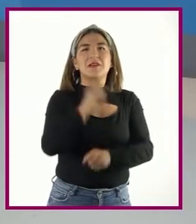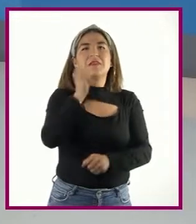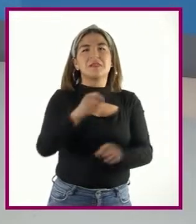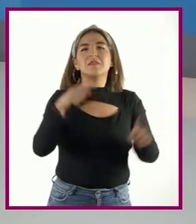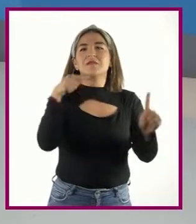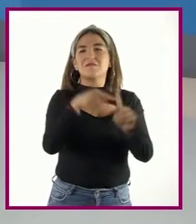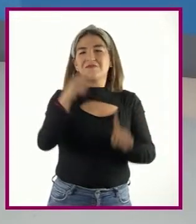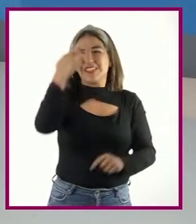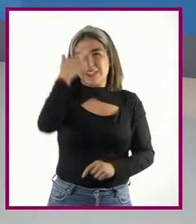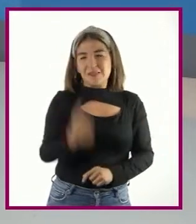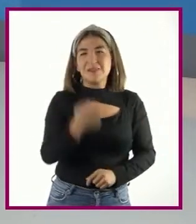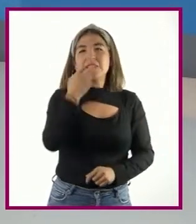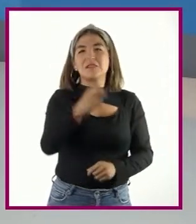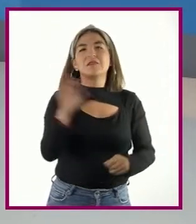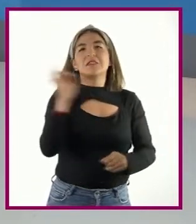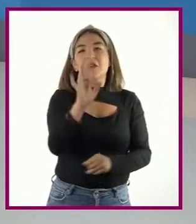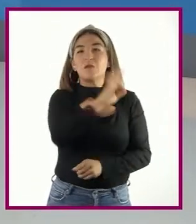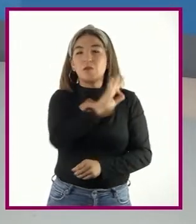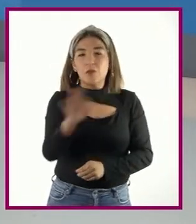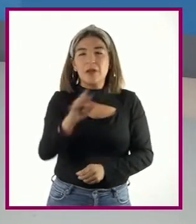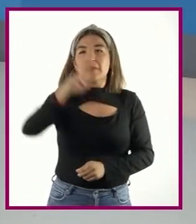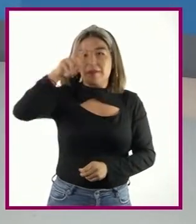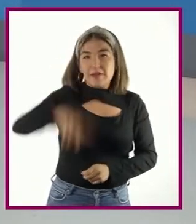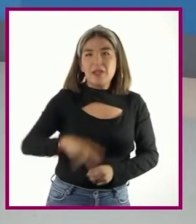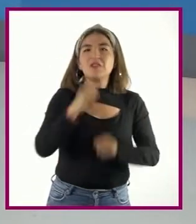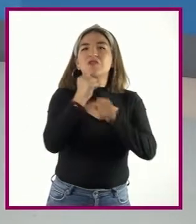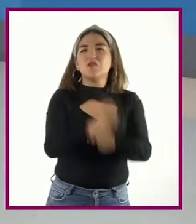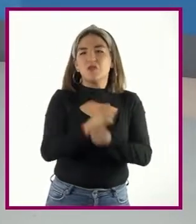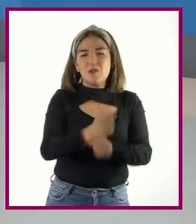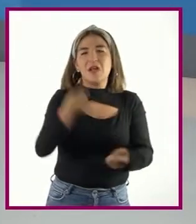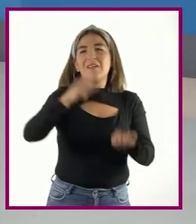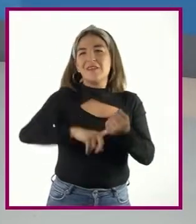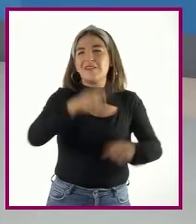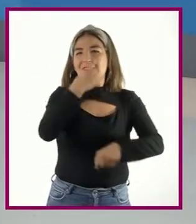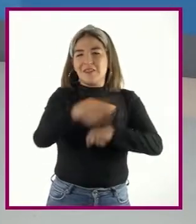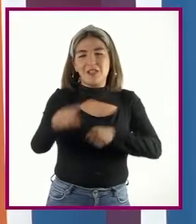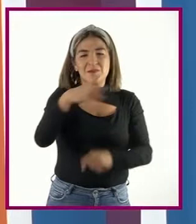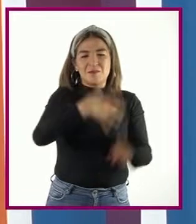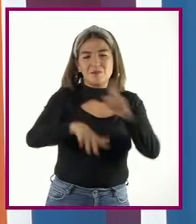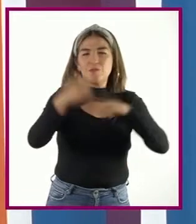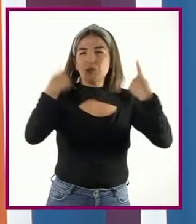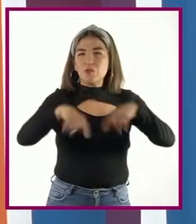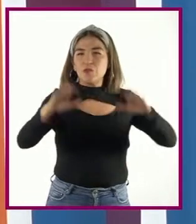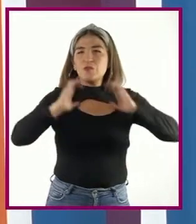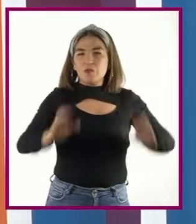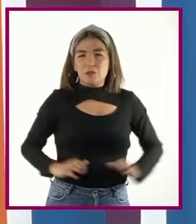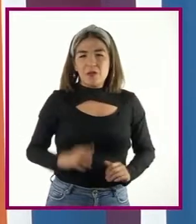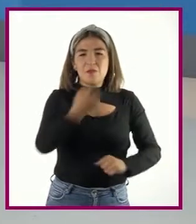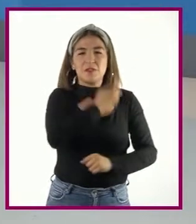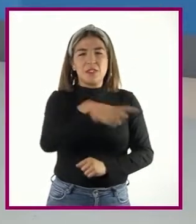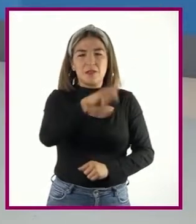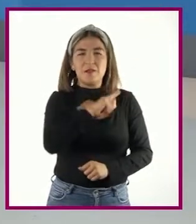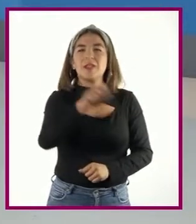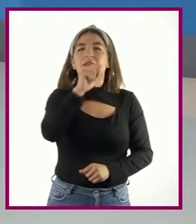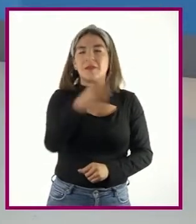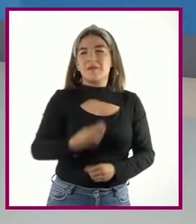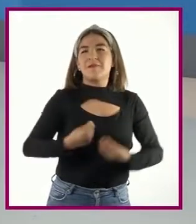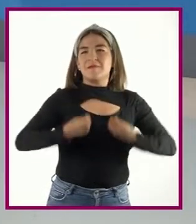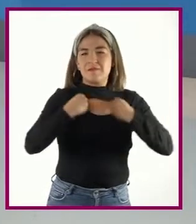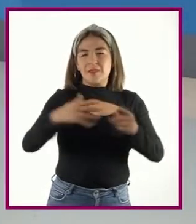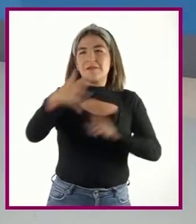primera consecuencia la posibilidad real de sufrir algún daño en nuestra integridad física, en nuestra salud y en nuestro bienestar